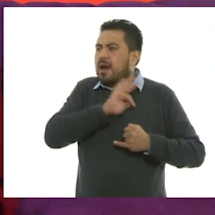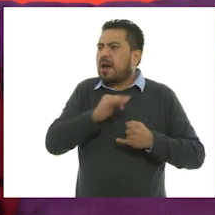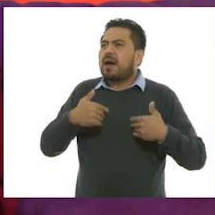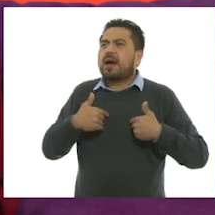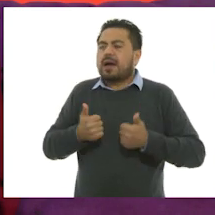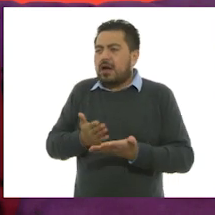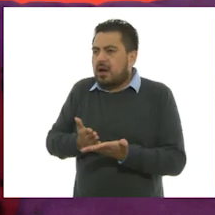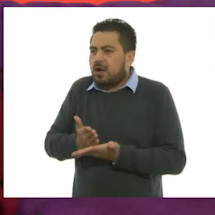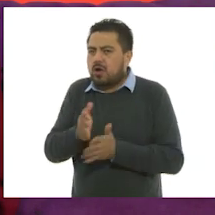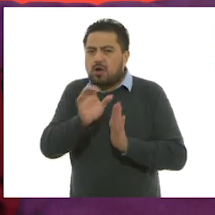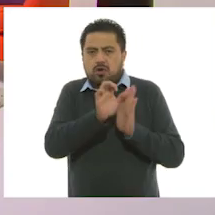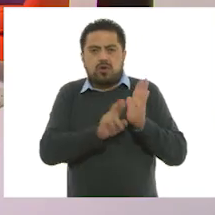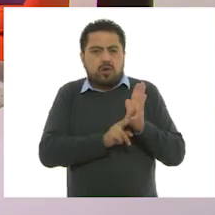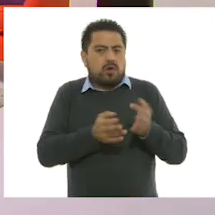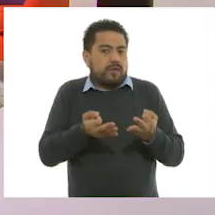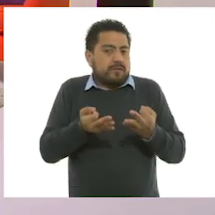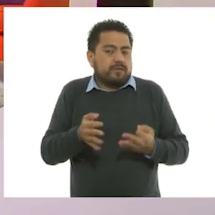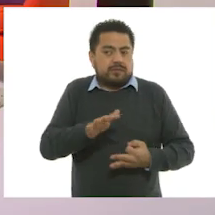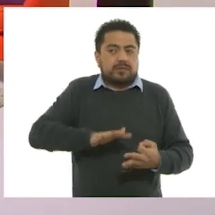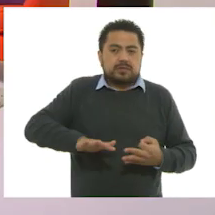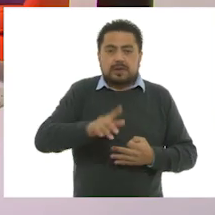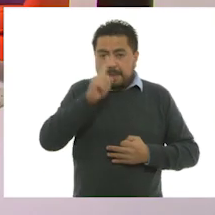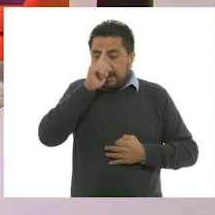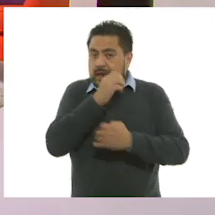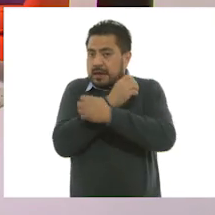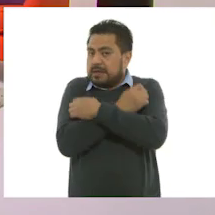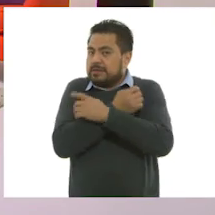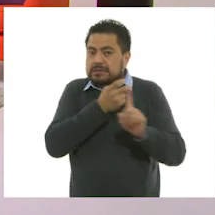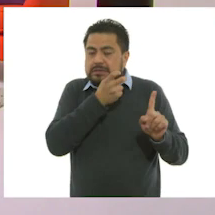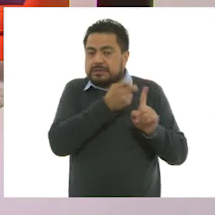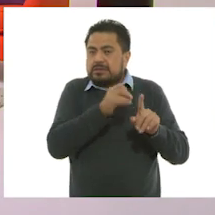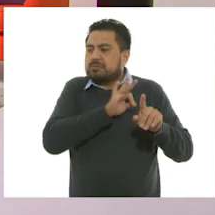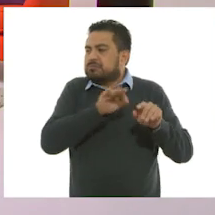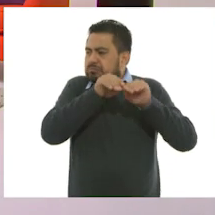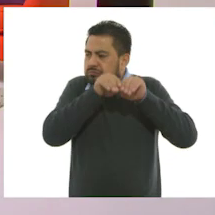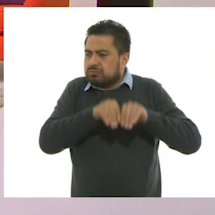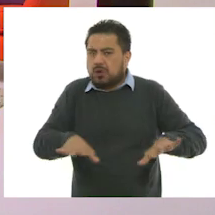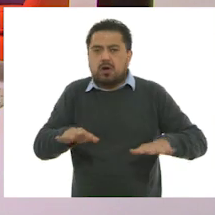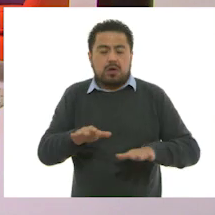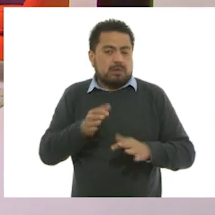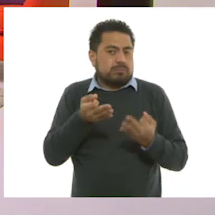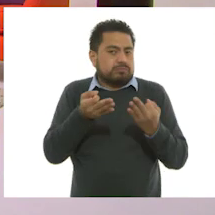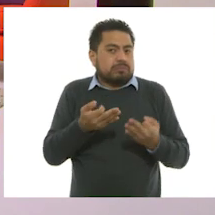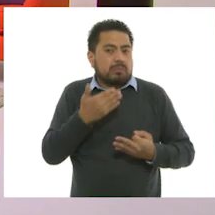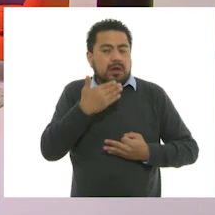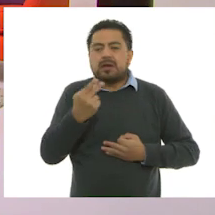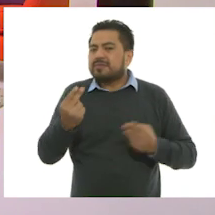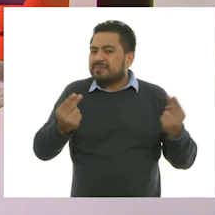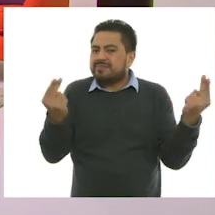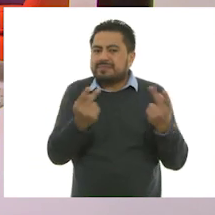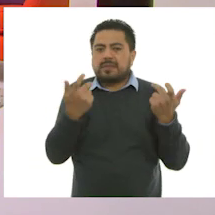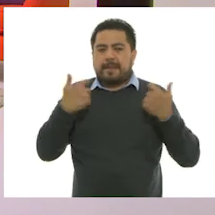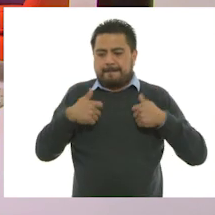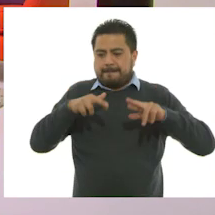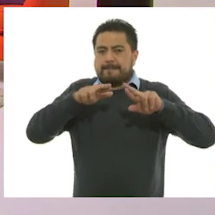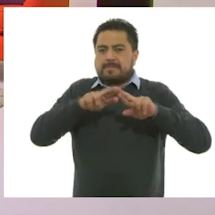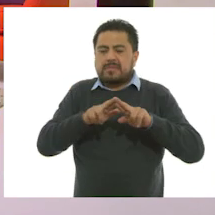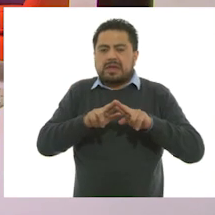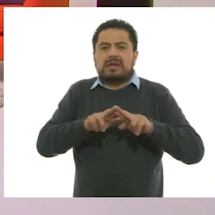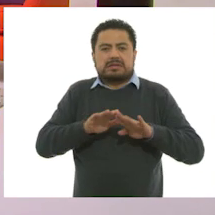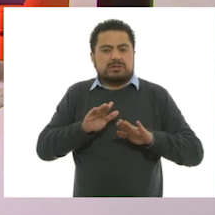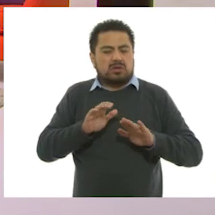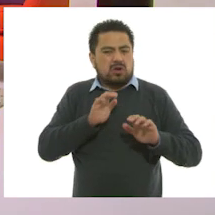acceso al currículo oficial. Para que esta educación se imparta de manera óptima, es necesario que el docente posea